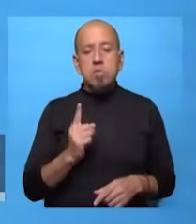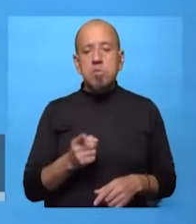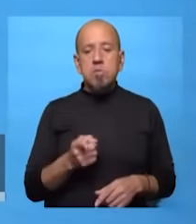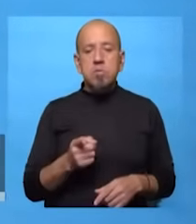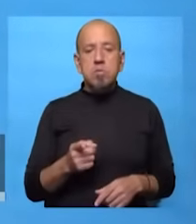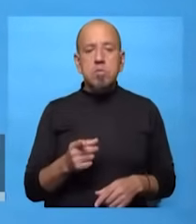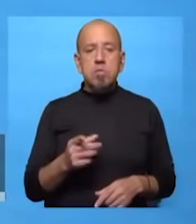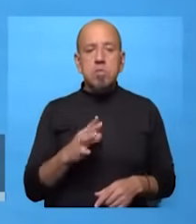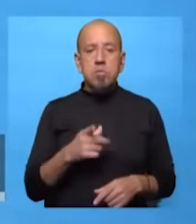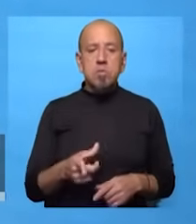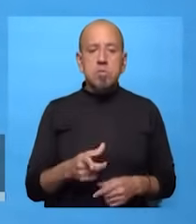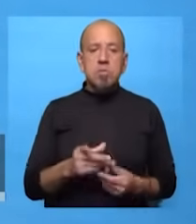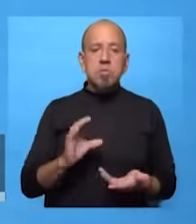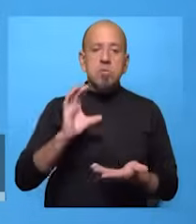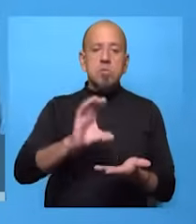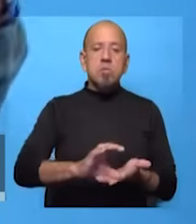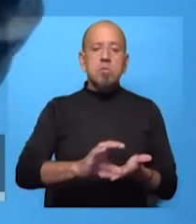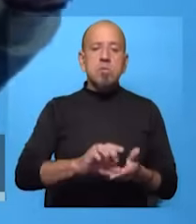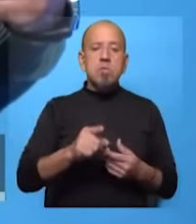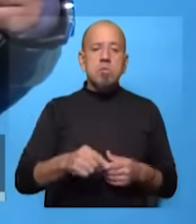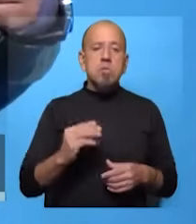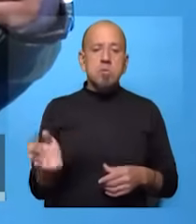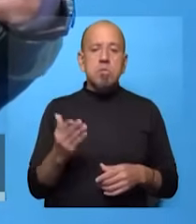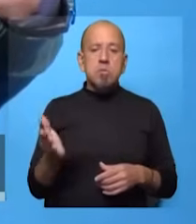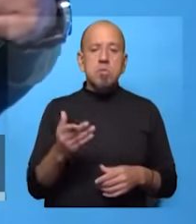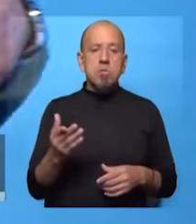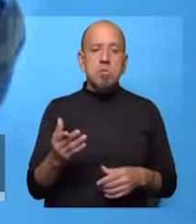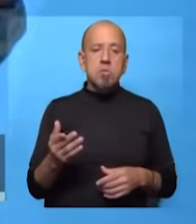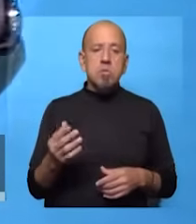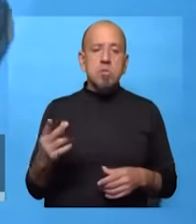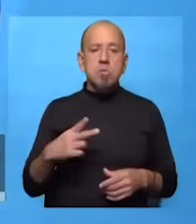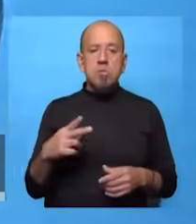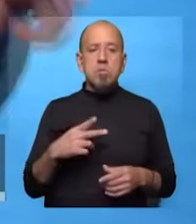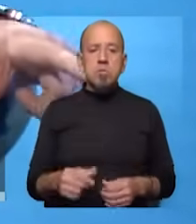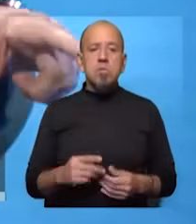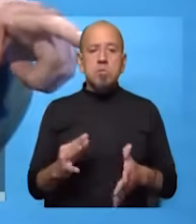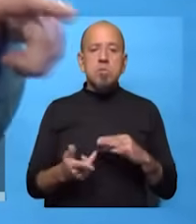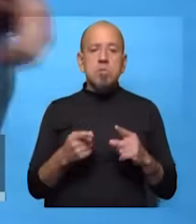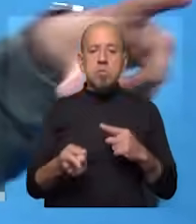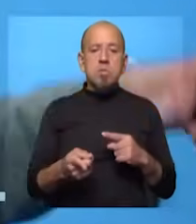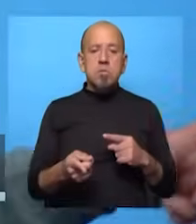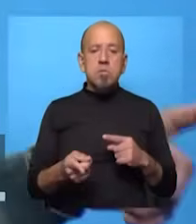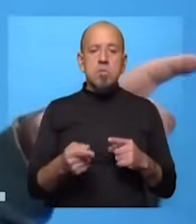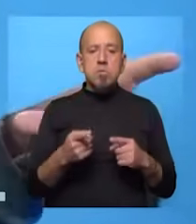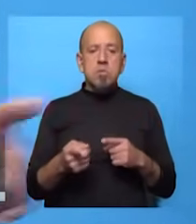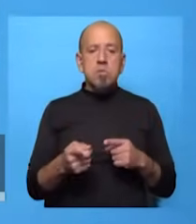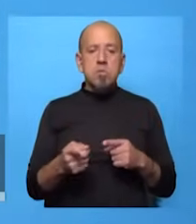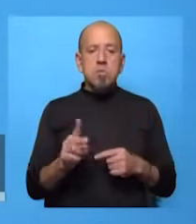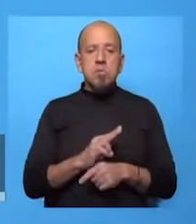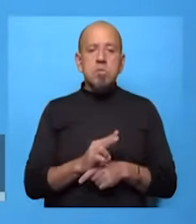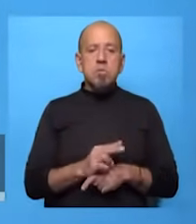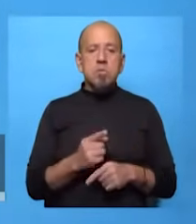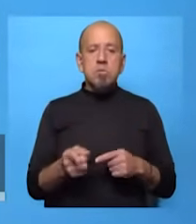financiarlo y para eso hay que generar las condiciones de producir la riqueza de determinada manera para poder financiar y proteger En